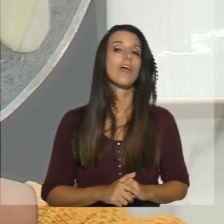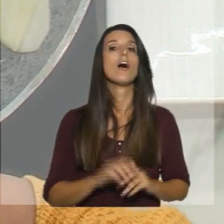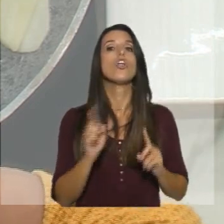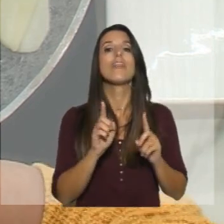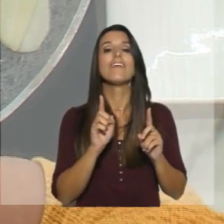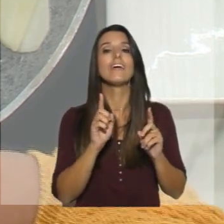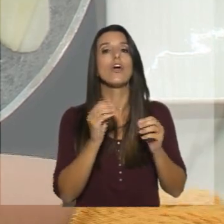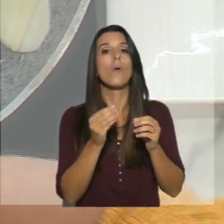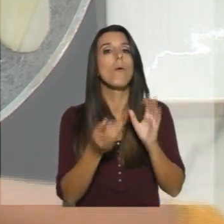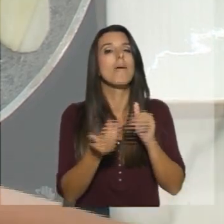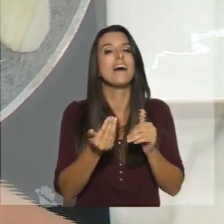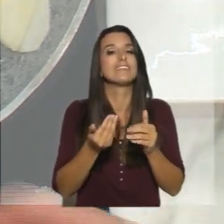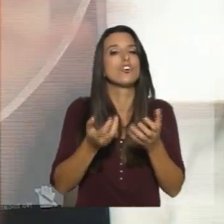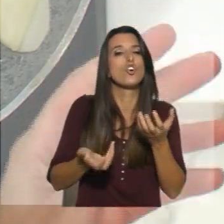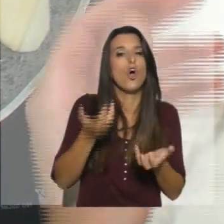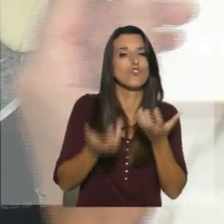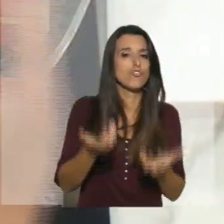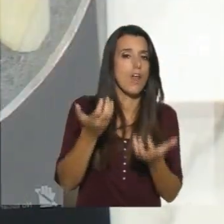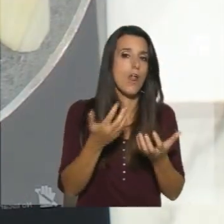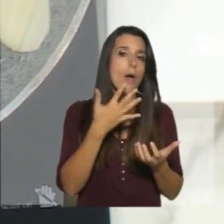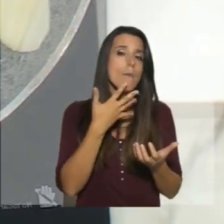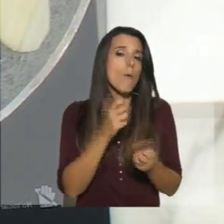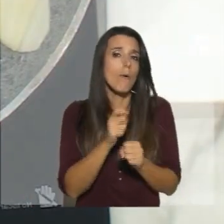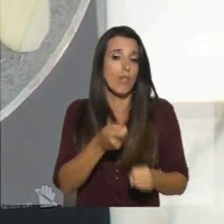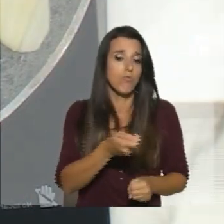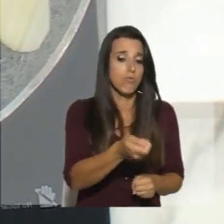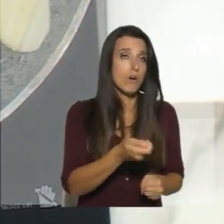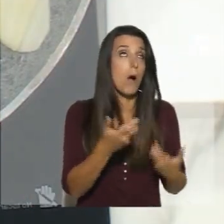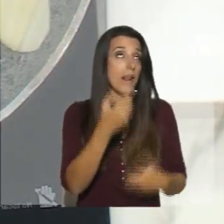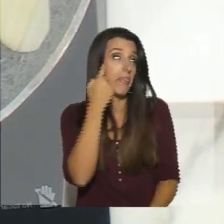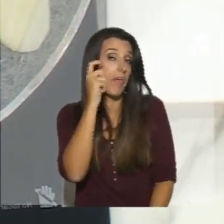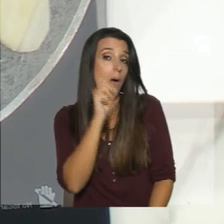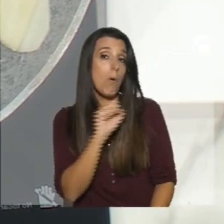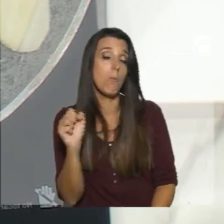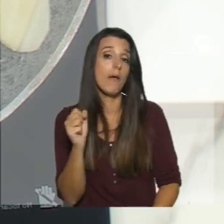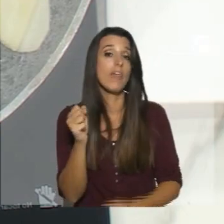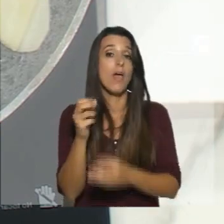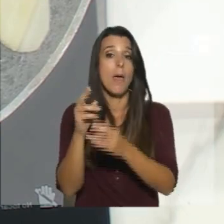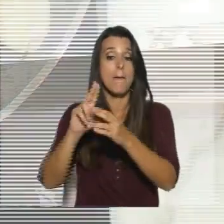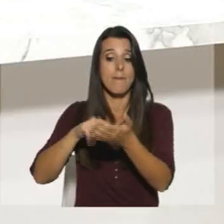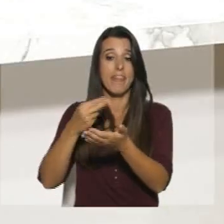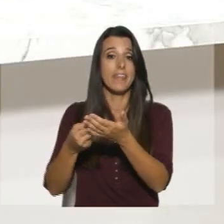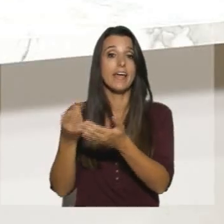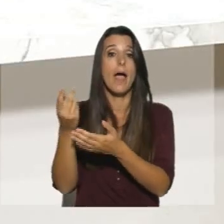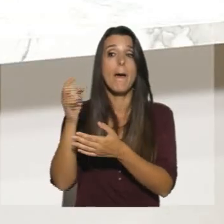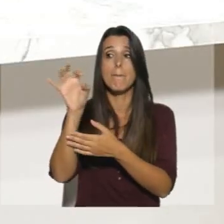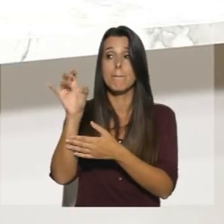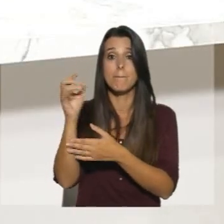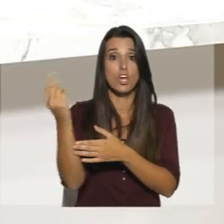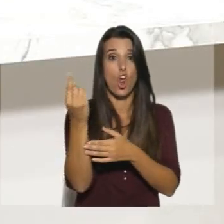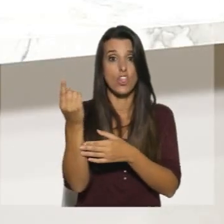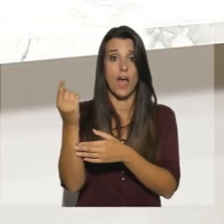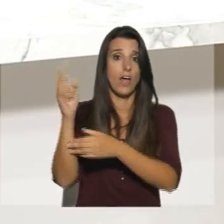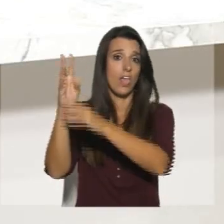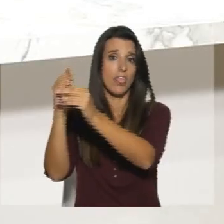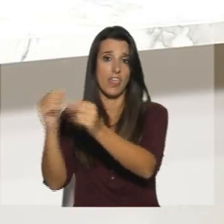que cocinar de más. En realidad, si vos no lo querés hacer al fuego, se me estaba ocurriendo, pues derretís perfectamente la manteca en el micro y después venís y lo